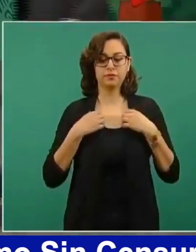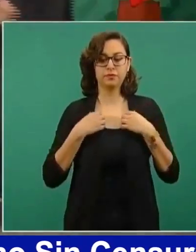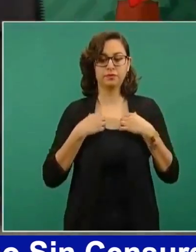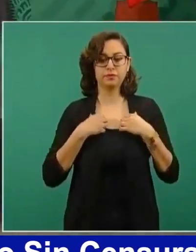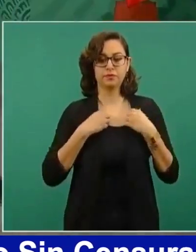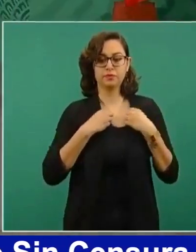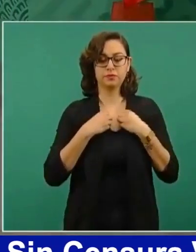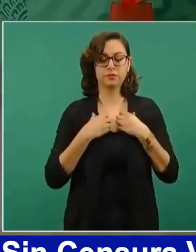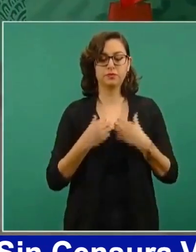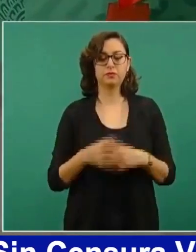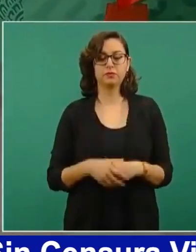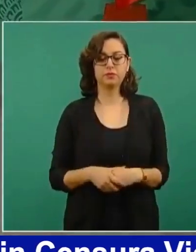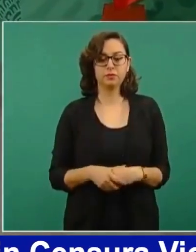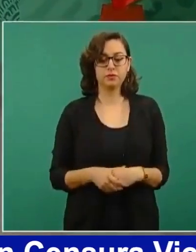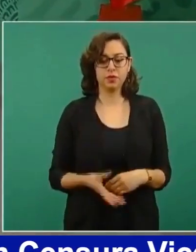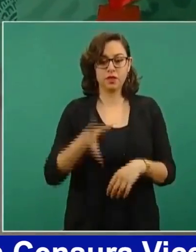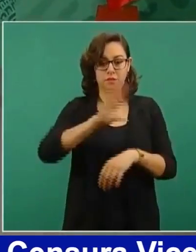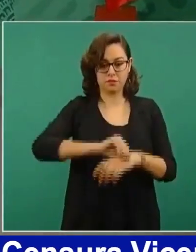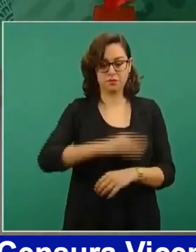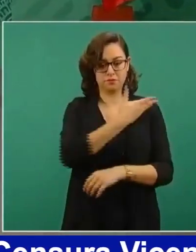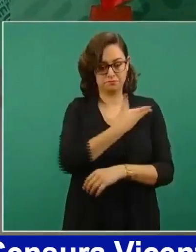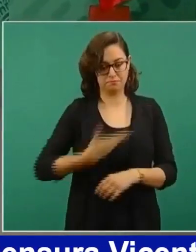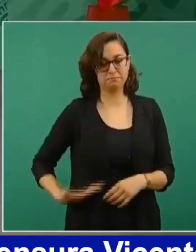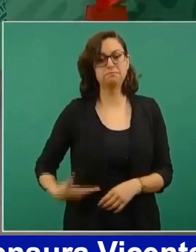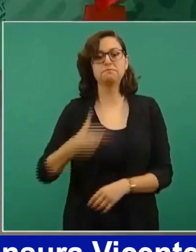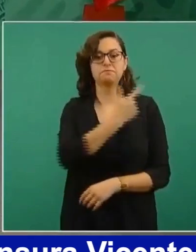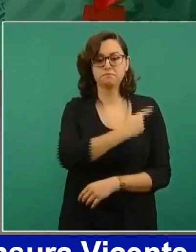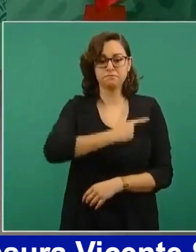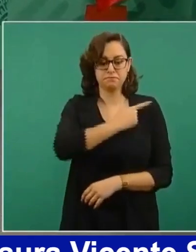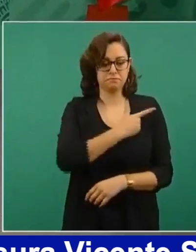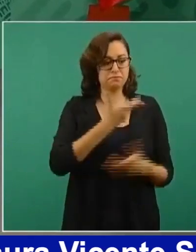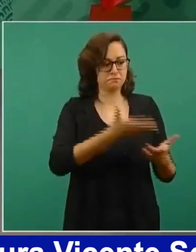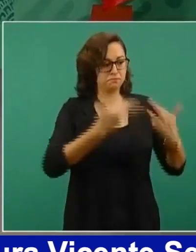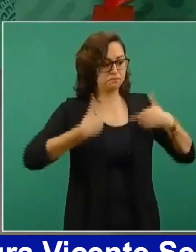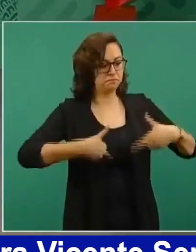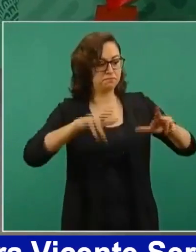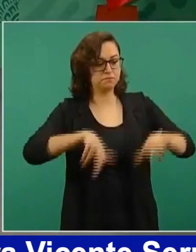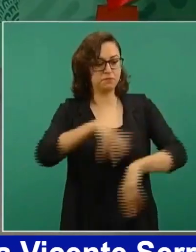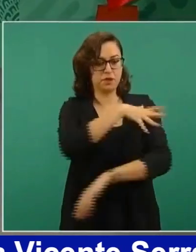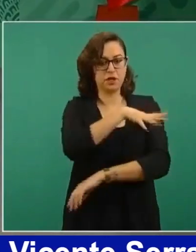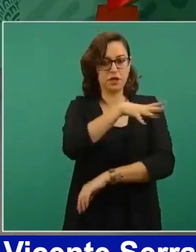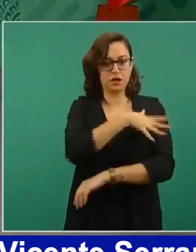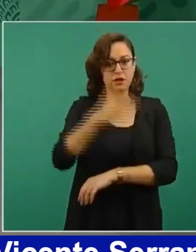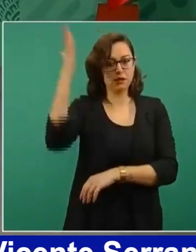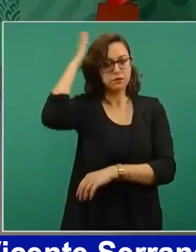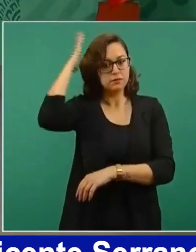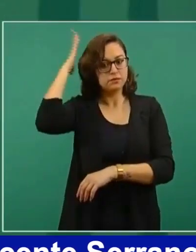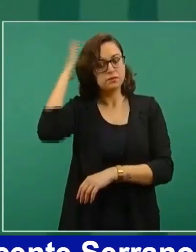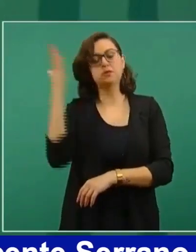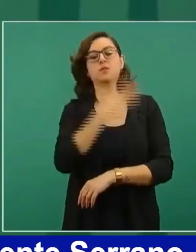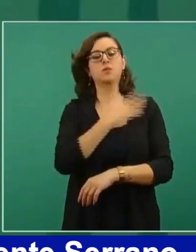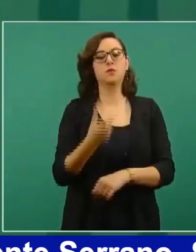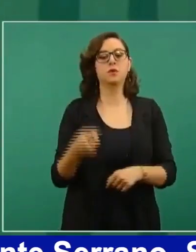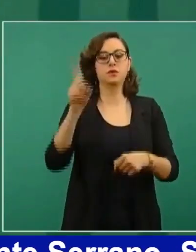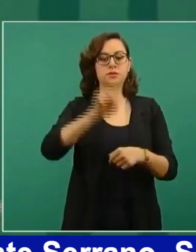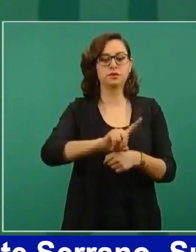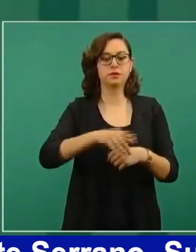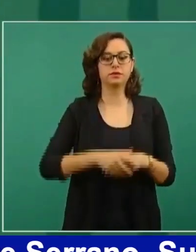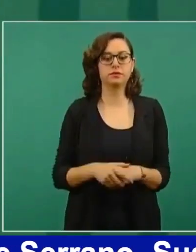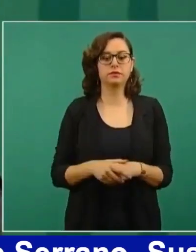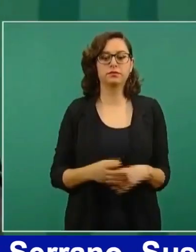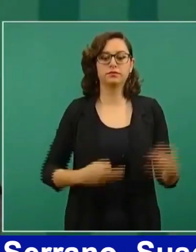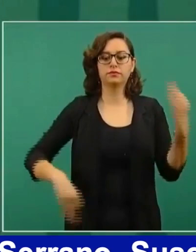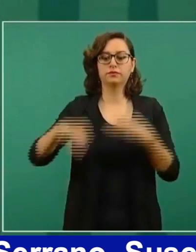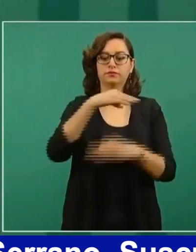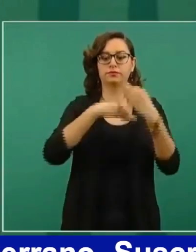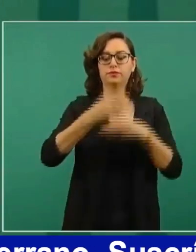Con su permiso, presidente, con mucho gusto. Canciller, general, almirante, muy buenos días. Muy buenos días tengan todas y